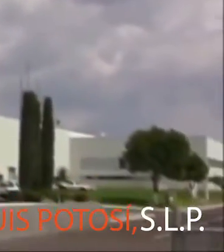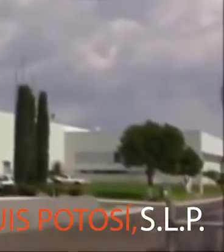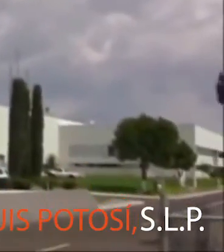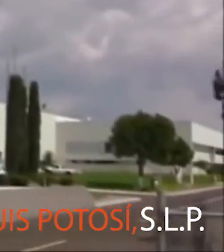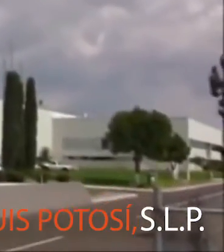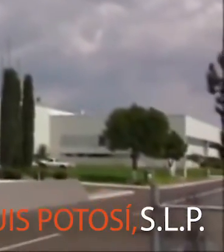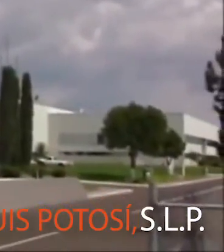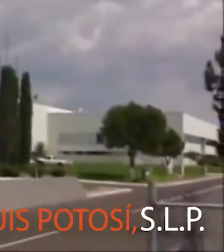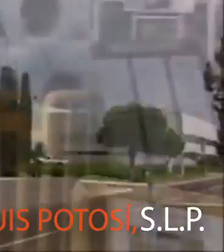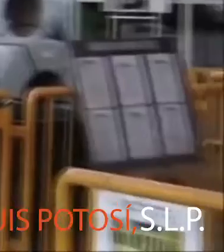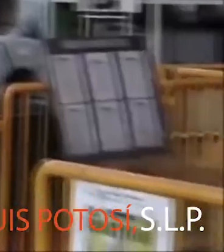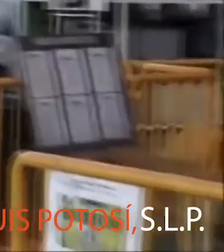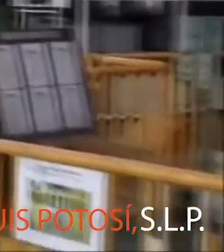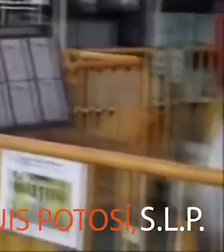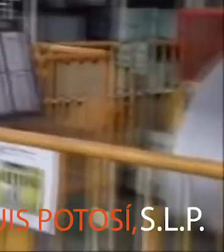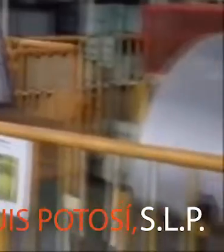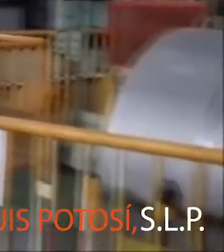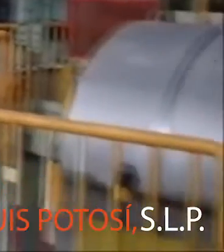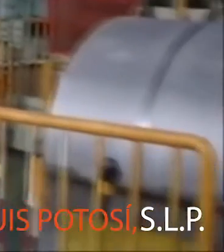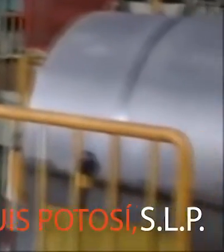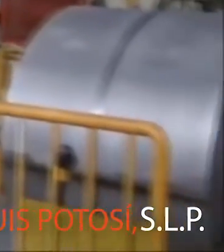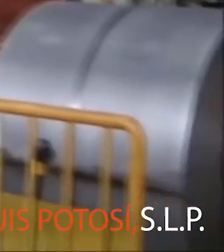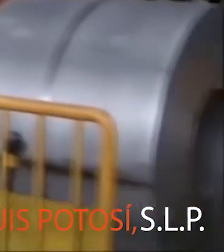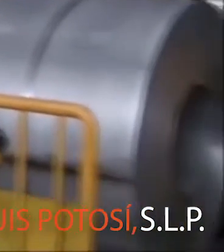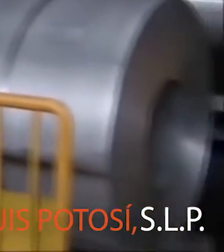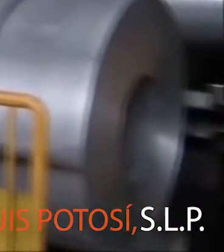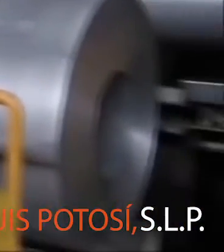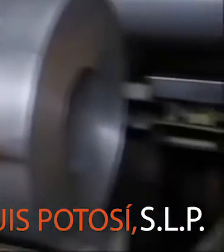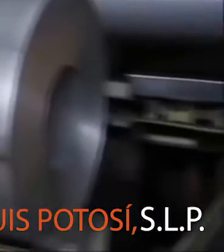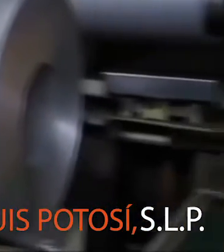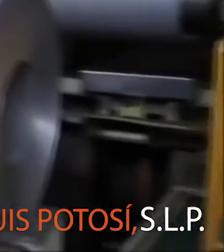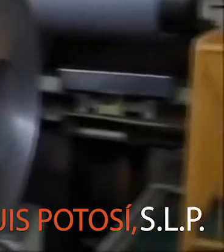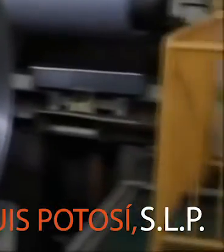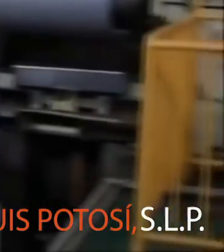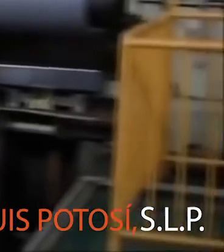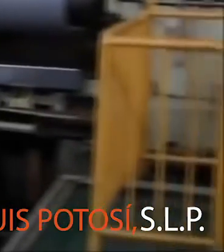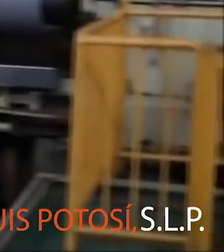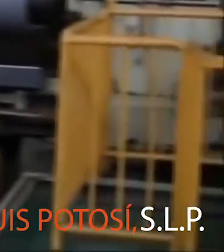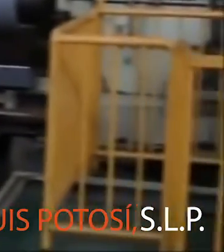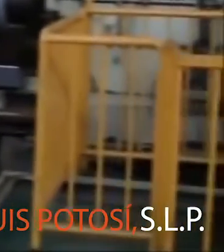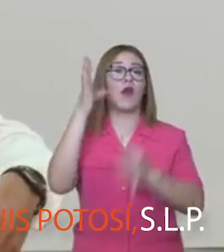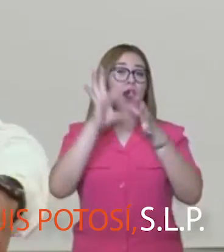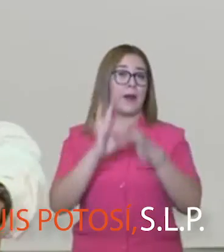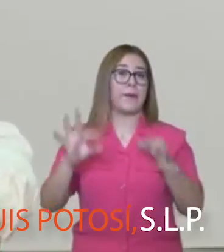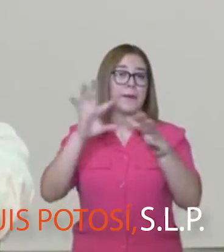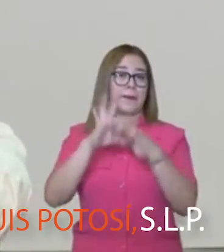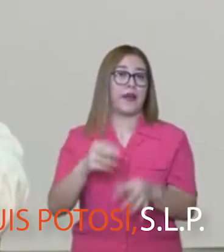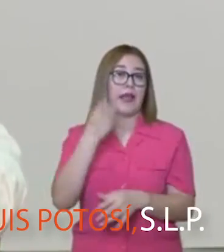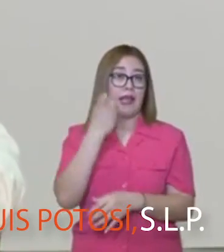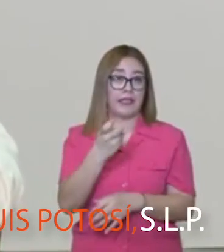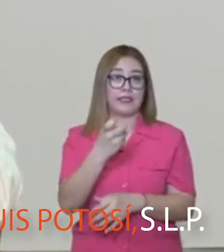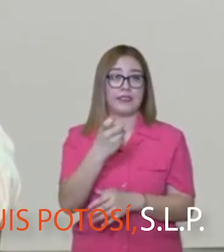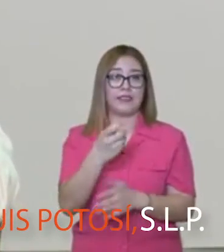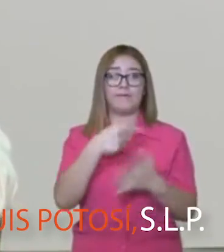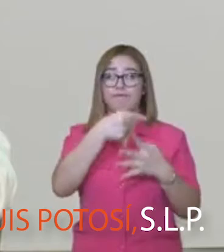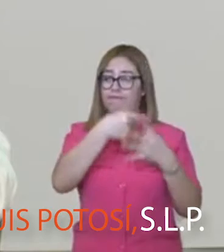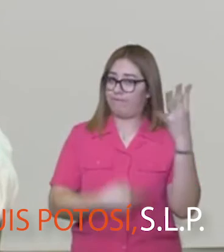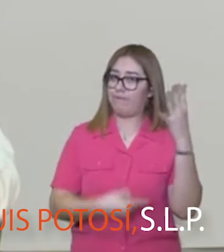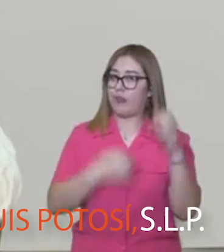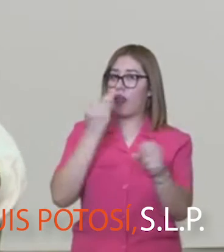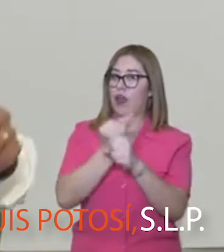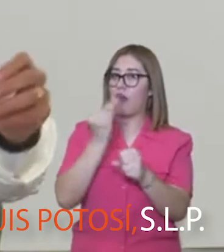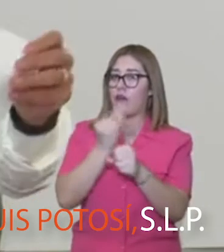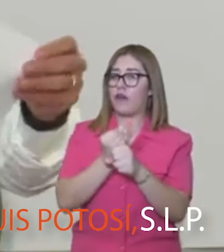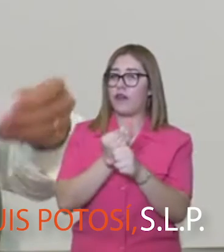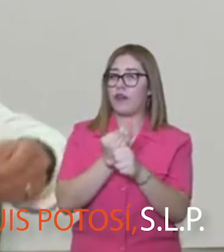darse a conocer para que todos los trabajadores tengan un retorno seguro y protocolos a seguir. El mandatario también dijo que